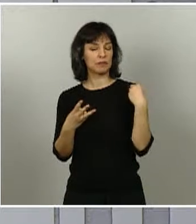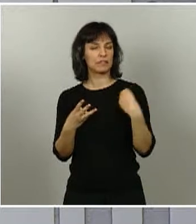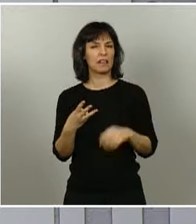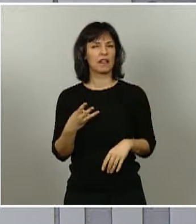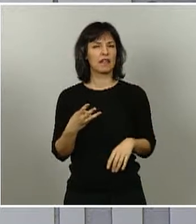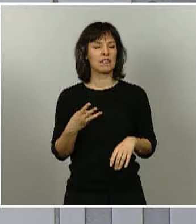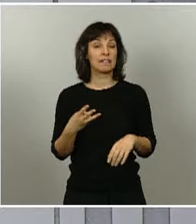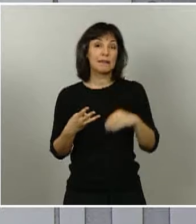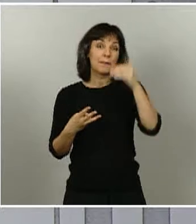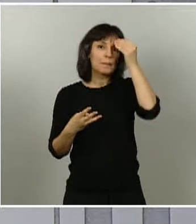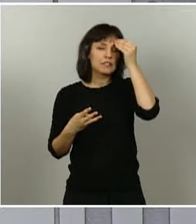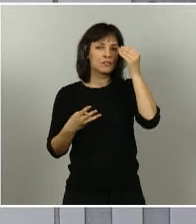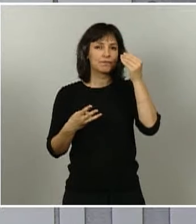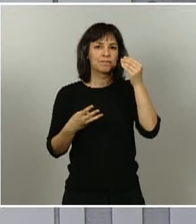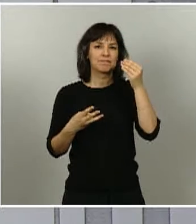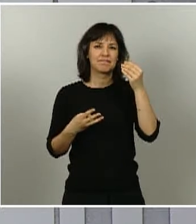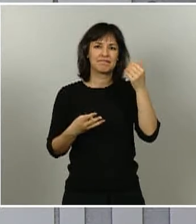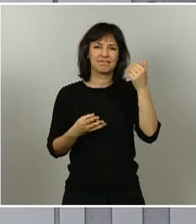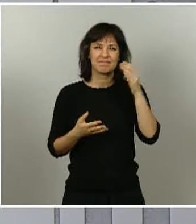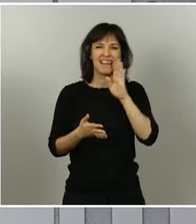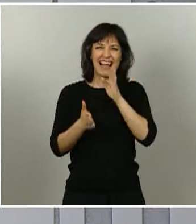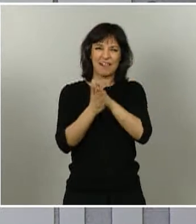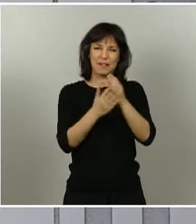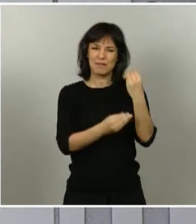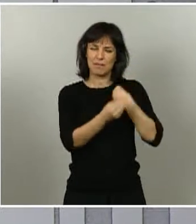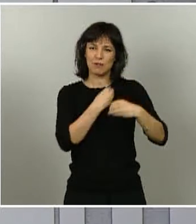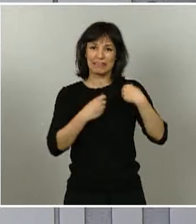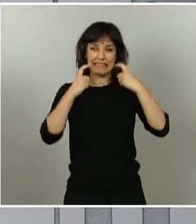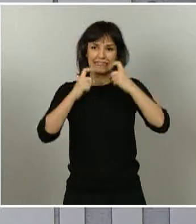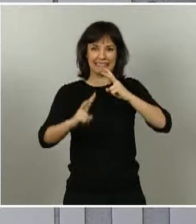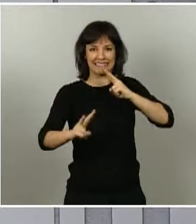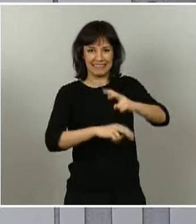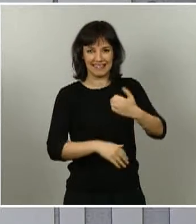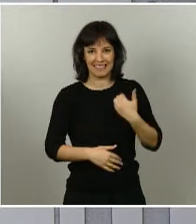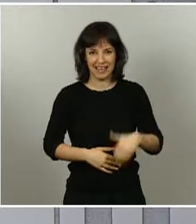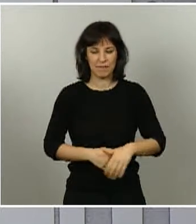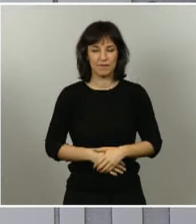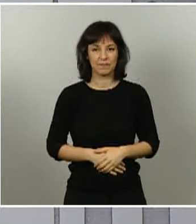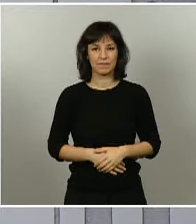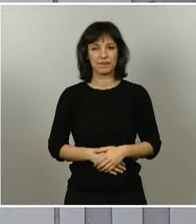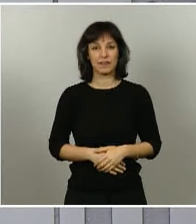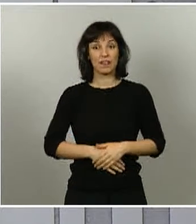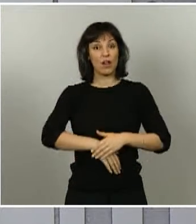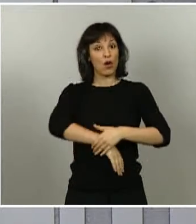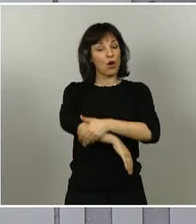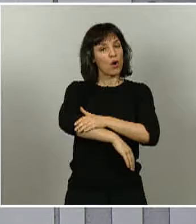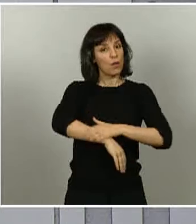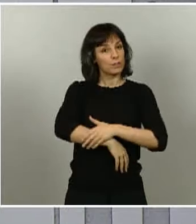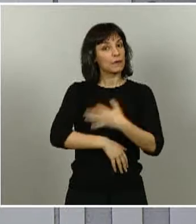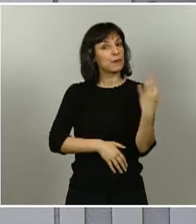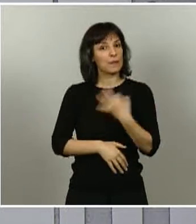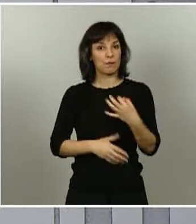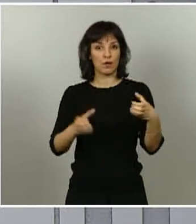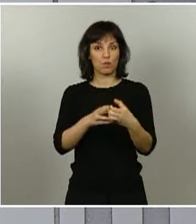expresarlo en alguna de las preguntas de sus compañeros. Este Gobierno ha tenido que pactar con el conjunto de fuerzas políticas,